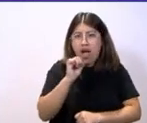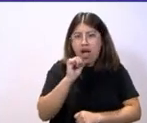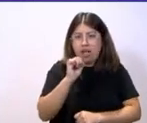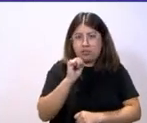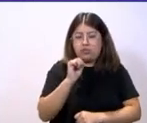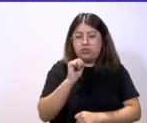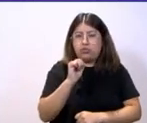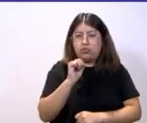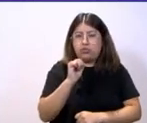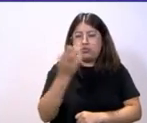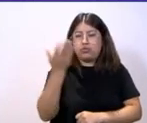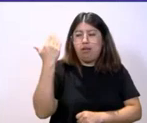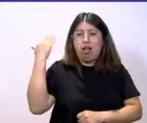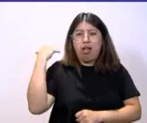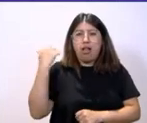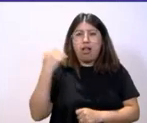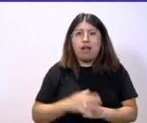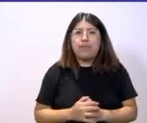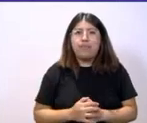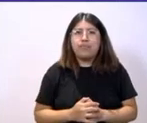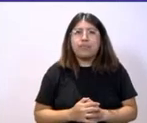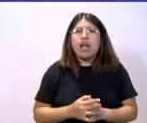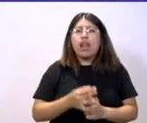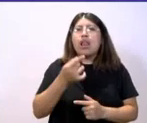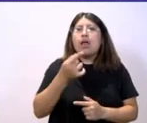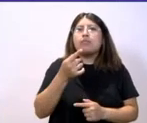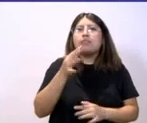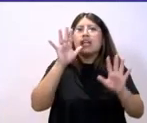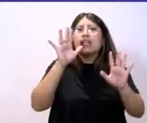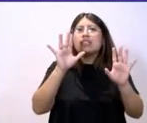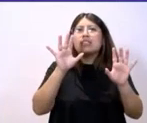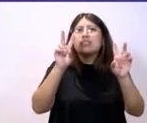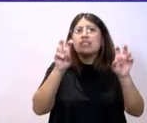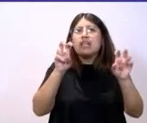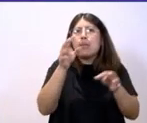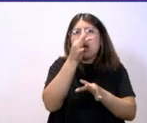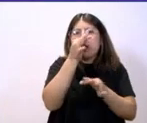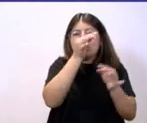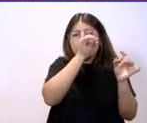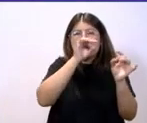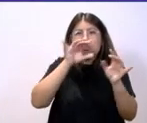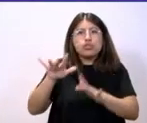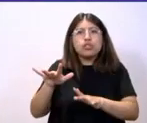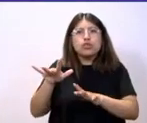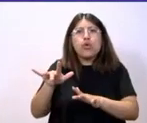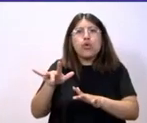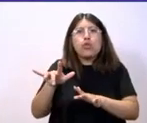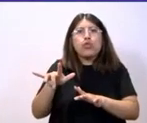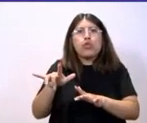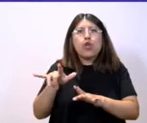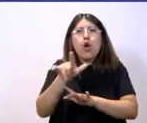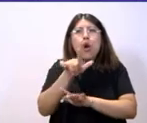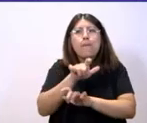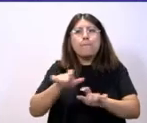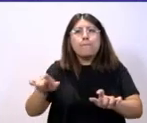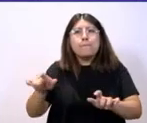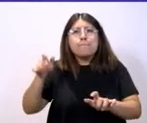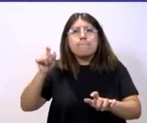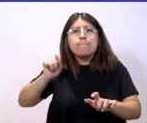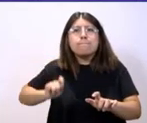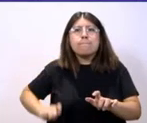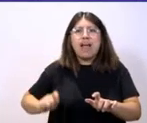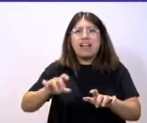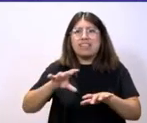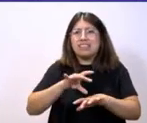periodo. ¿Sabe usted qué previsión hicieron para sustituir a los profesionales sanitarios que se iban a ir jubilando y que estamos padeciendo en este